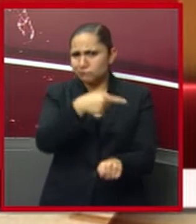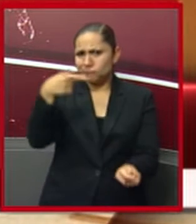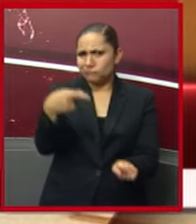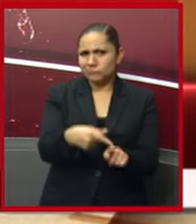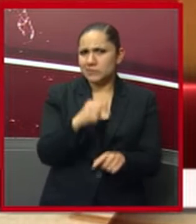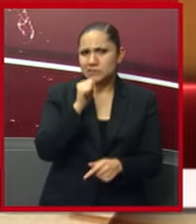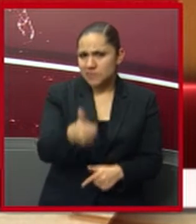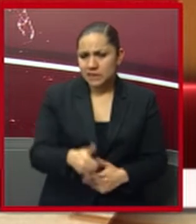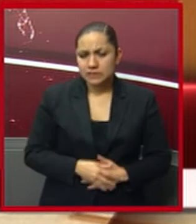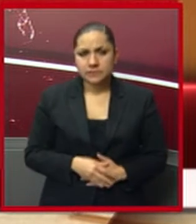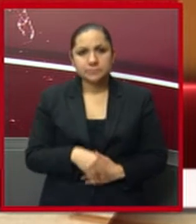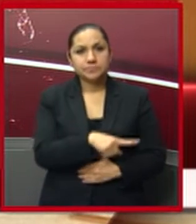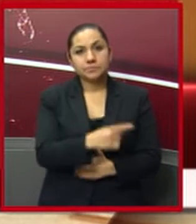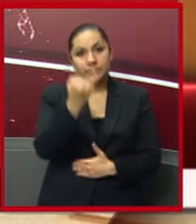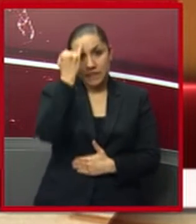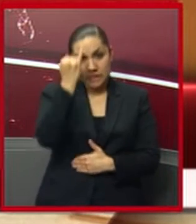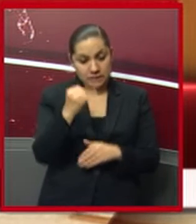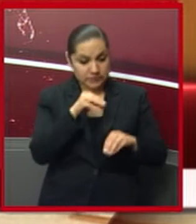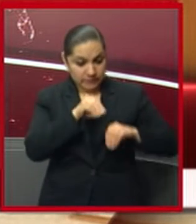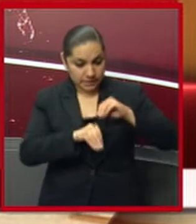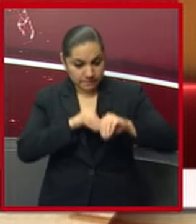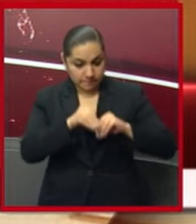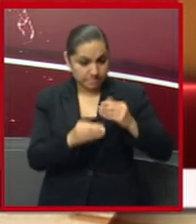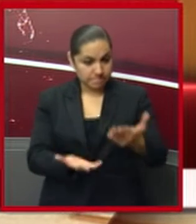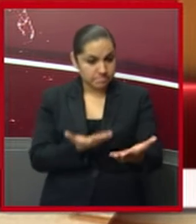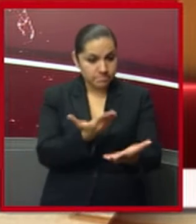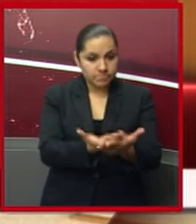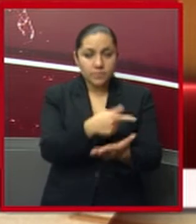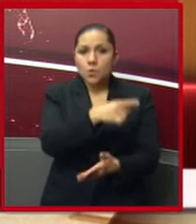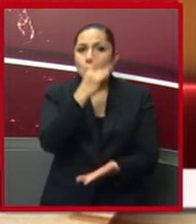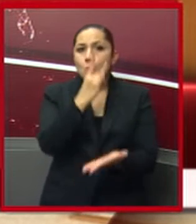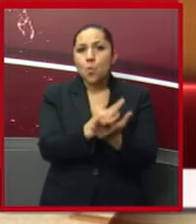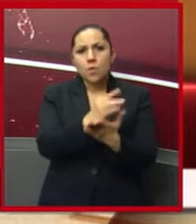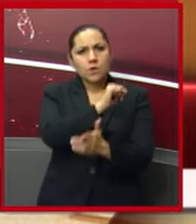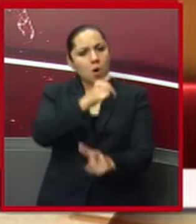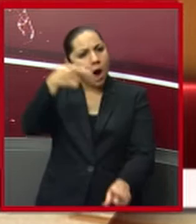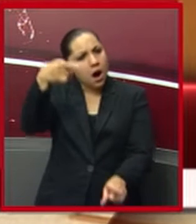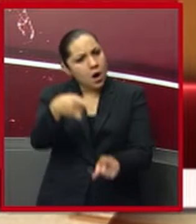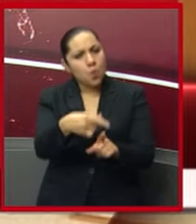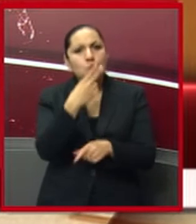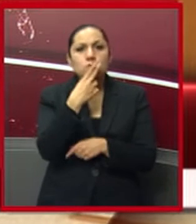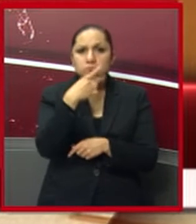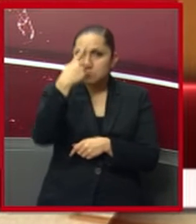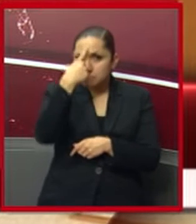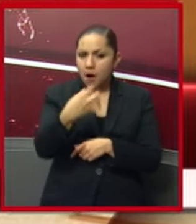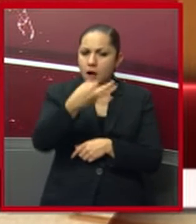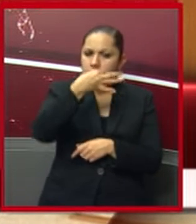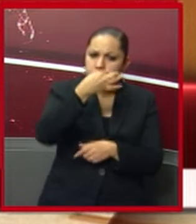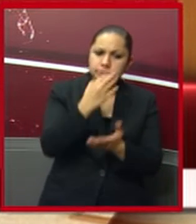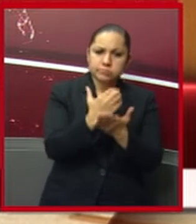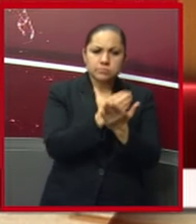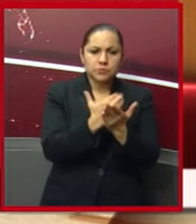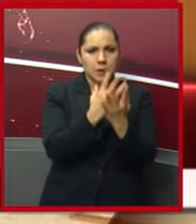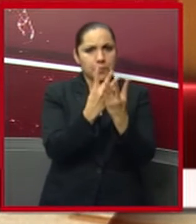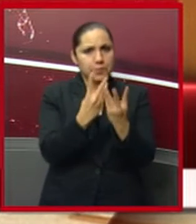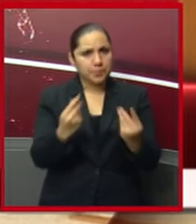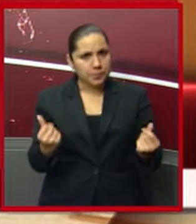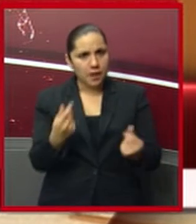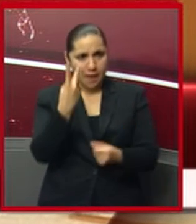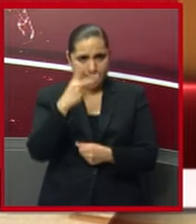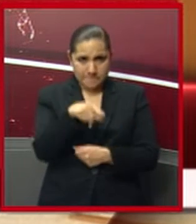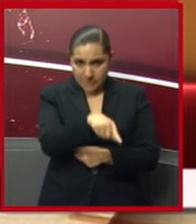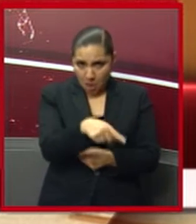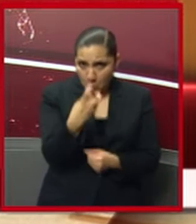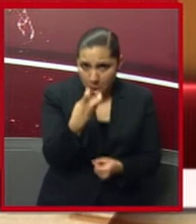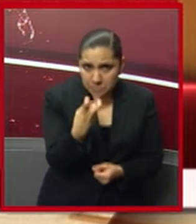La iniciativa se reduce al uso medicinal de la marihuana, pero ni siquiera en esos casos podrá